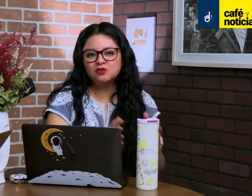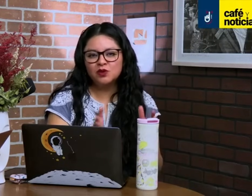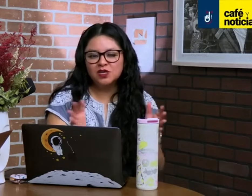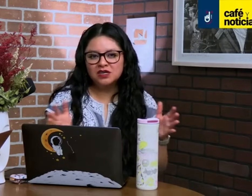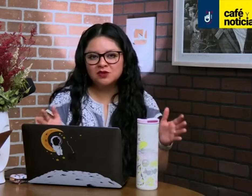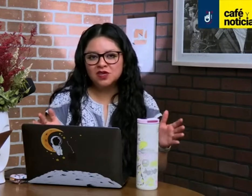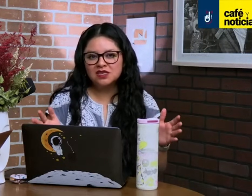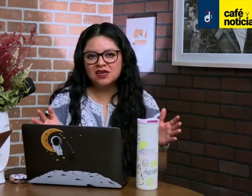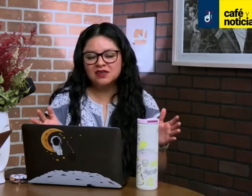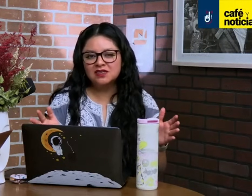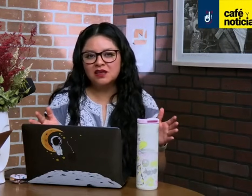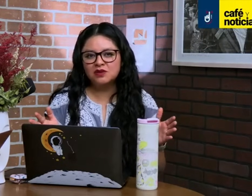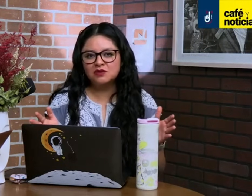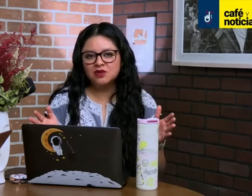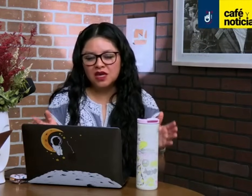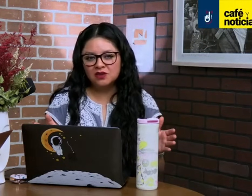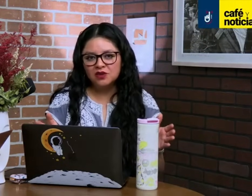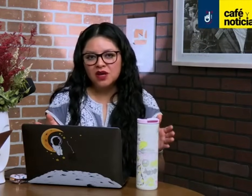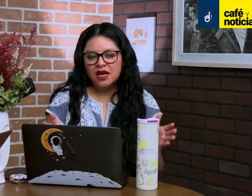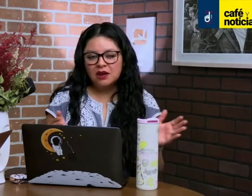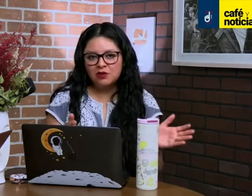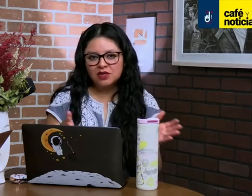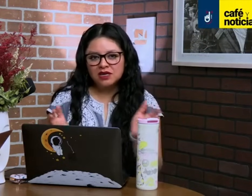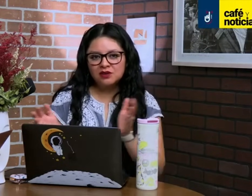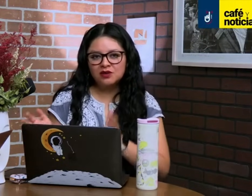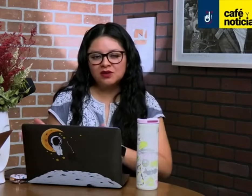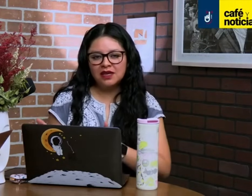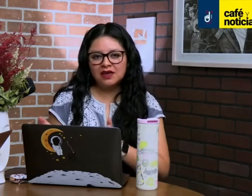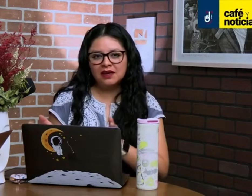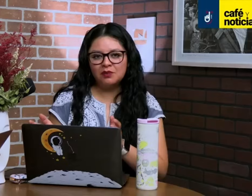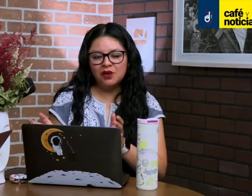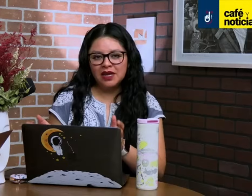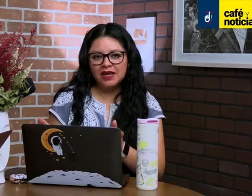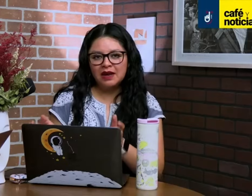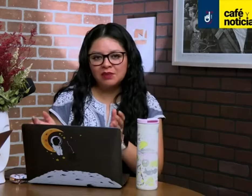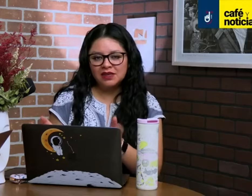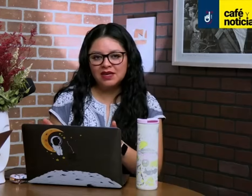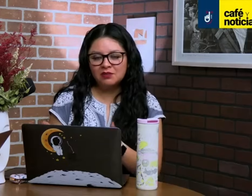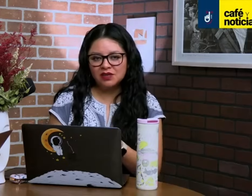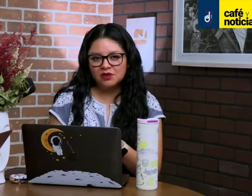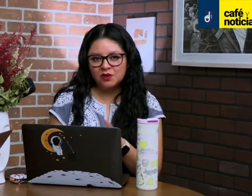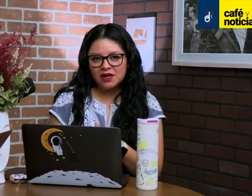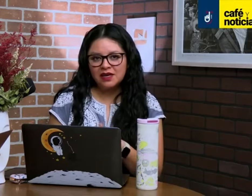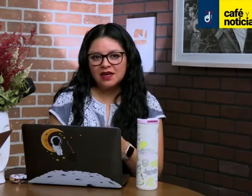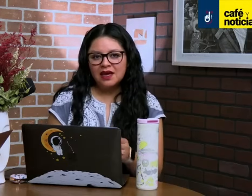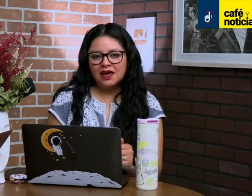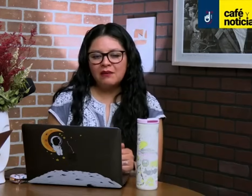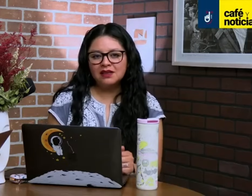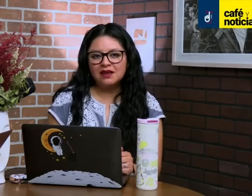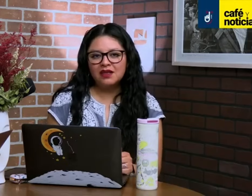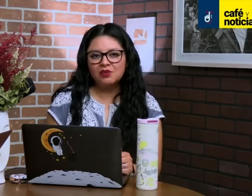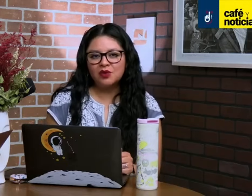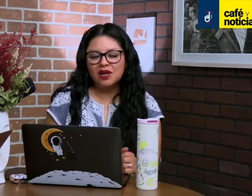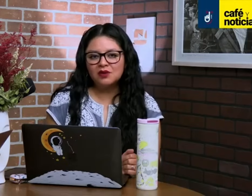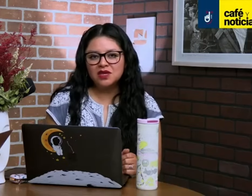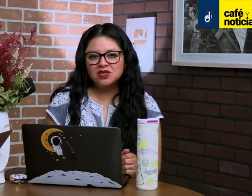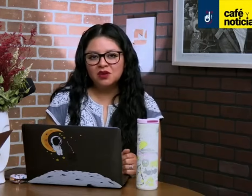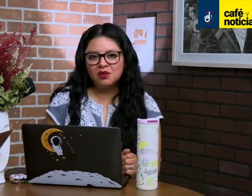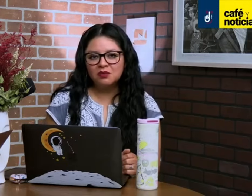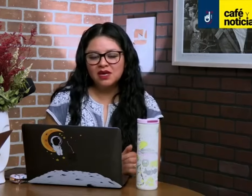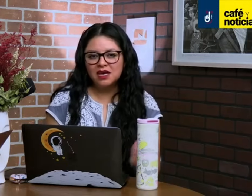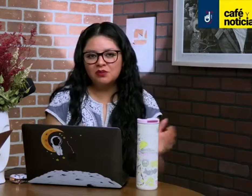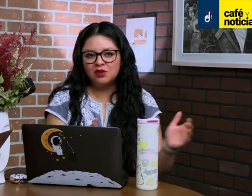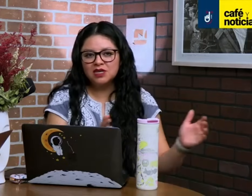visto los dos proyectos que se han estado enunciando, el proyecto de Morena, PT y el Partido Verde, abanderado por